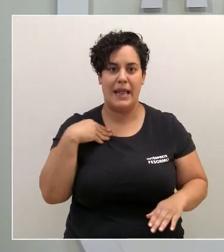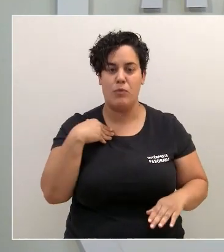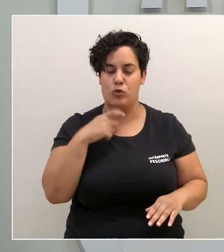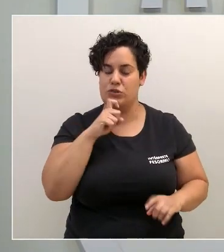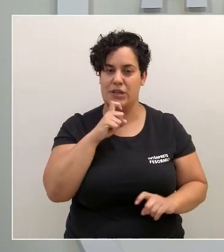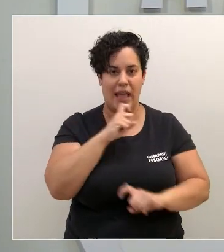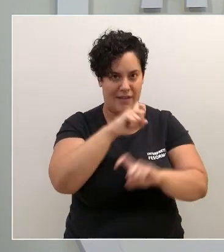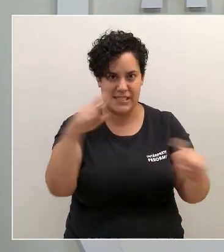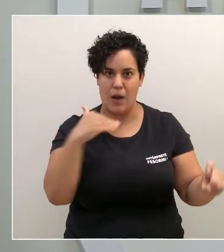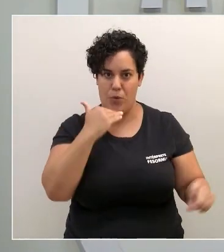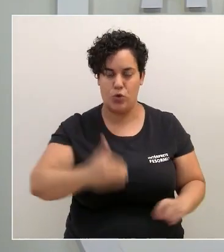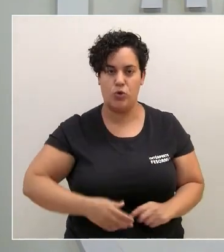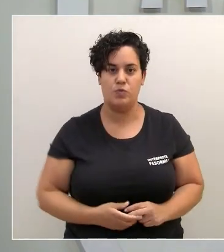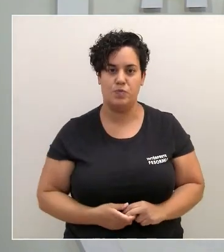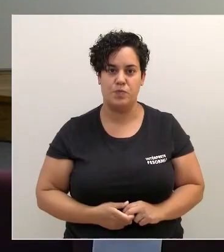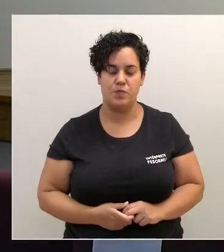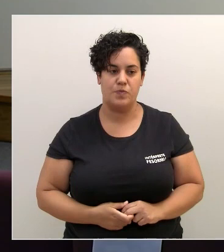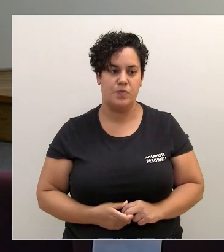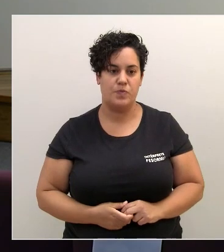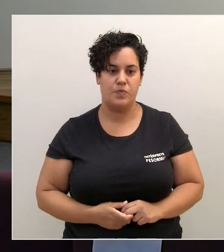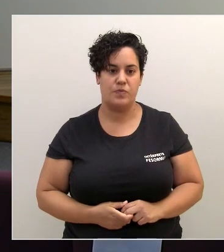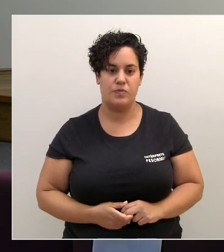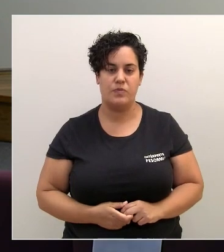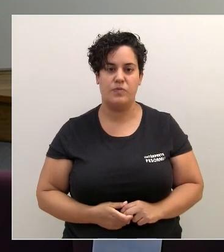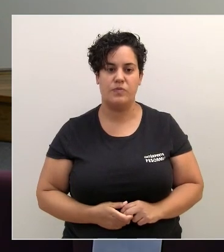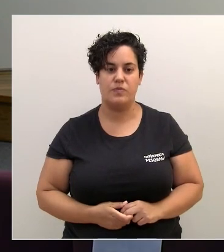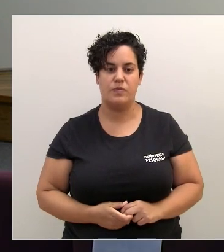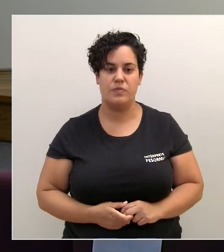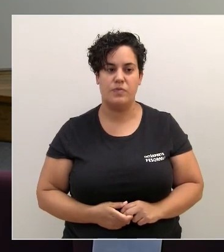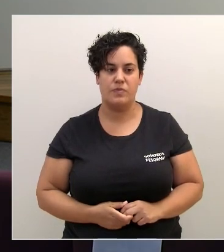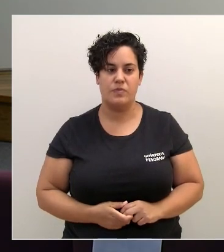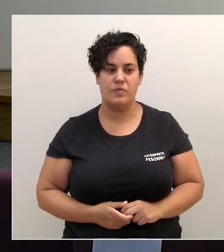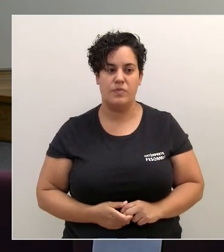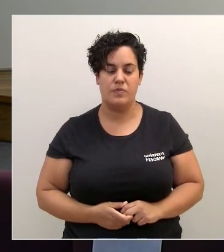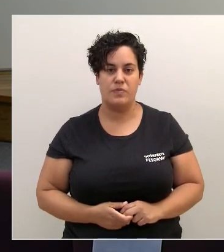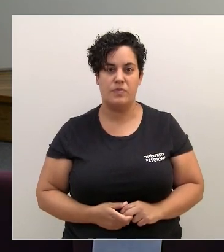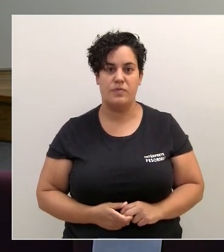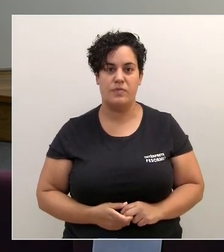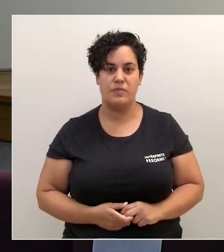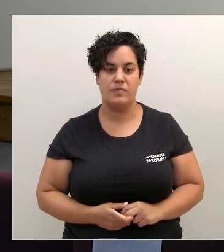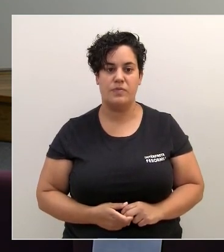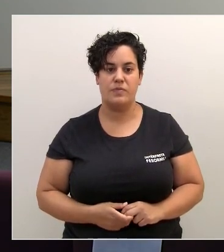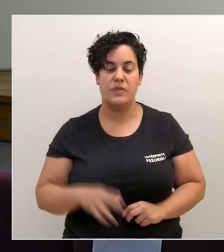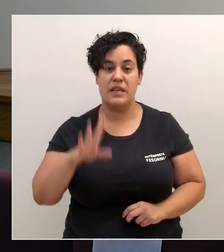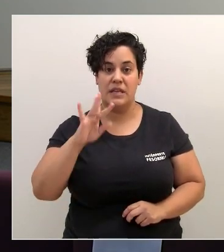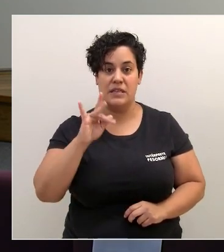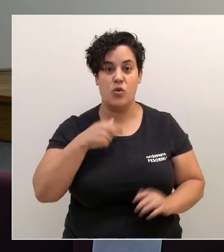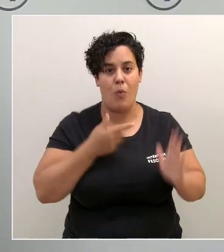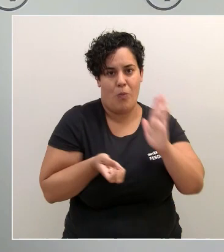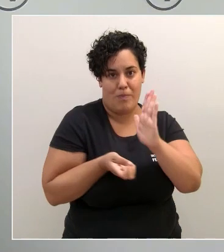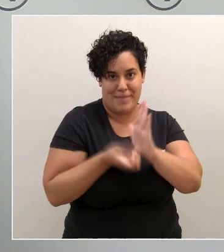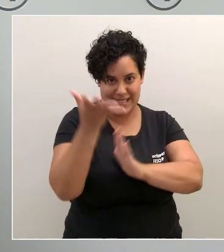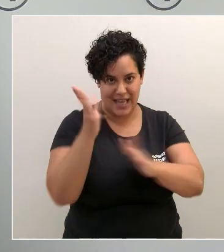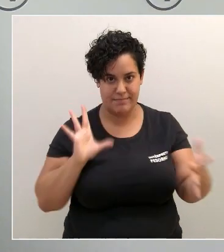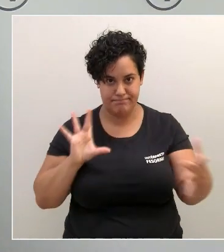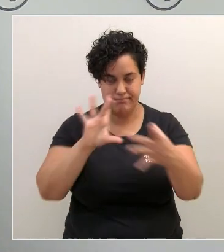previsiones. ¿Perdón? Sí. Un mensaje con respecto a esto. Yo creo que estaban